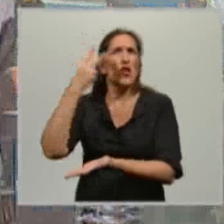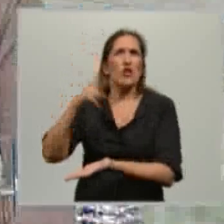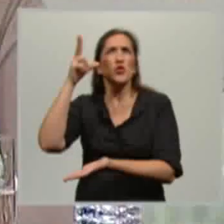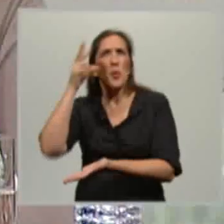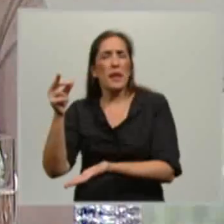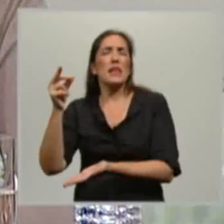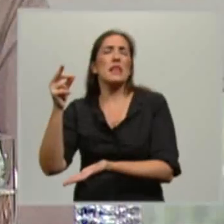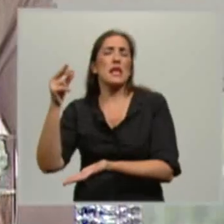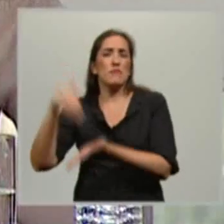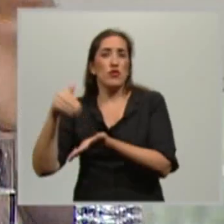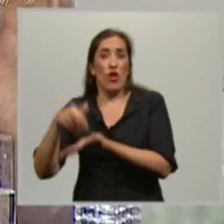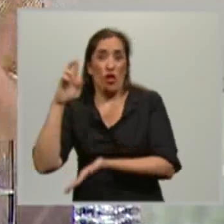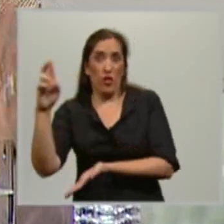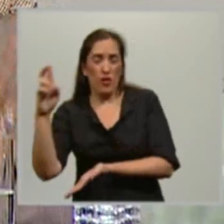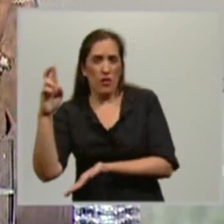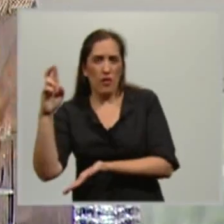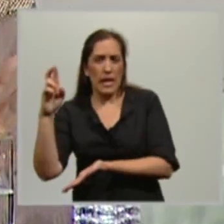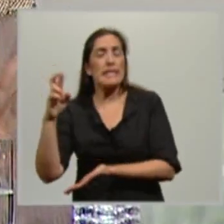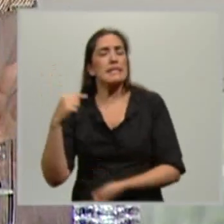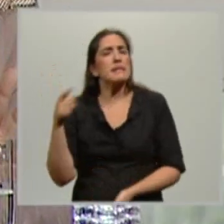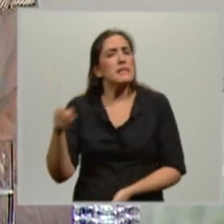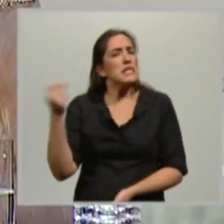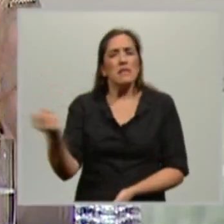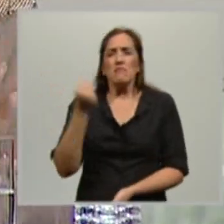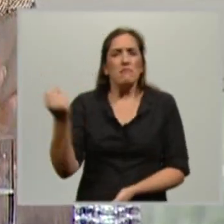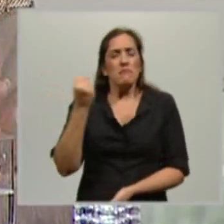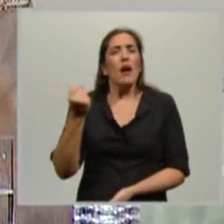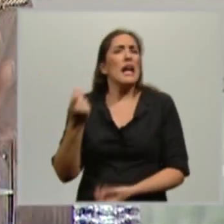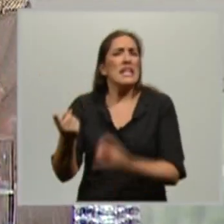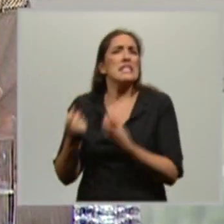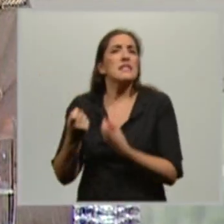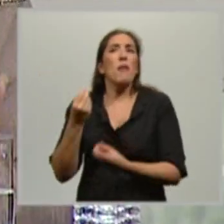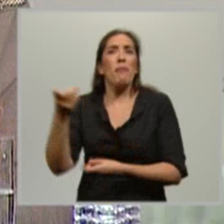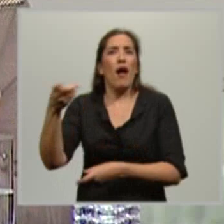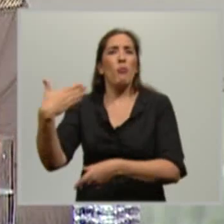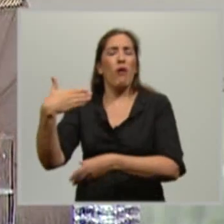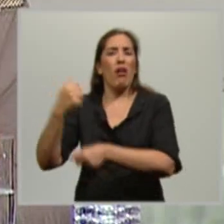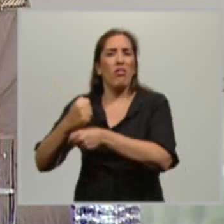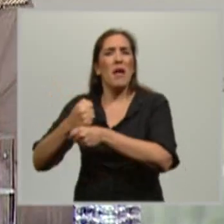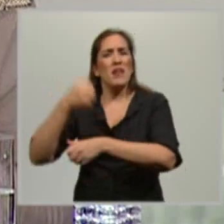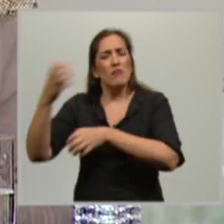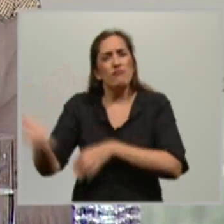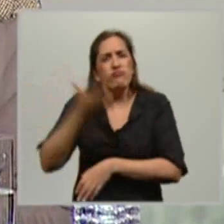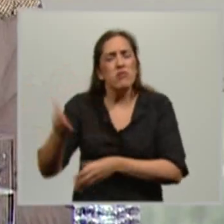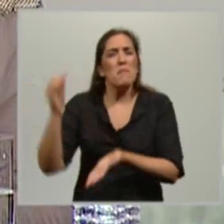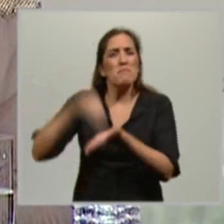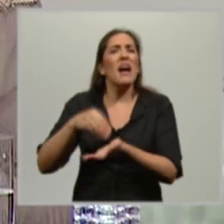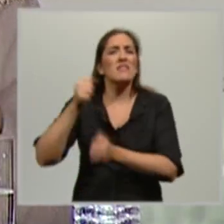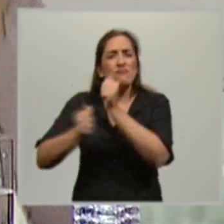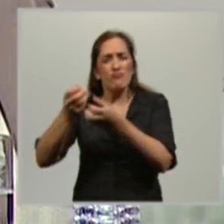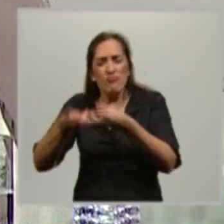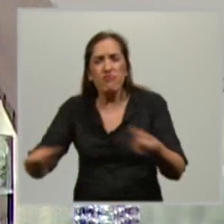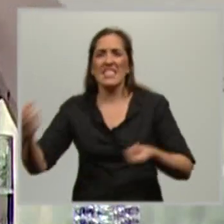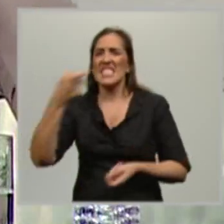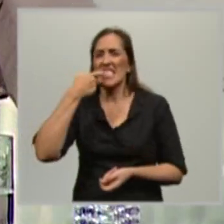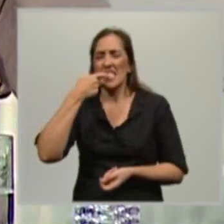de dólares, y era imprescindible para poder producir más acero en la Argentina y